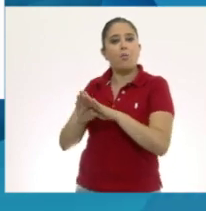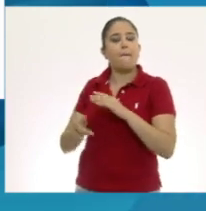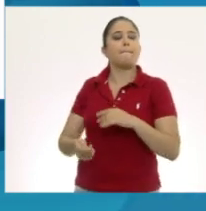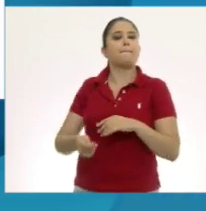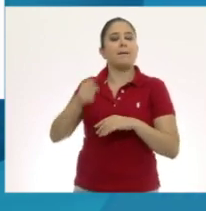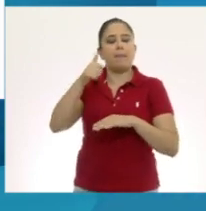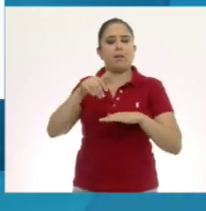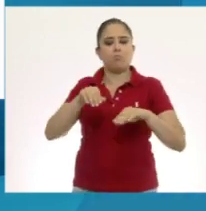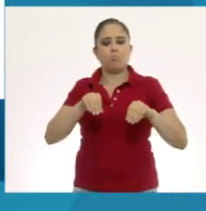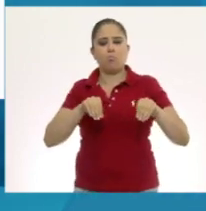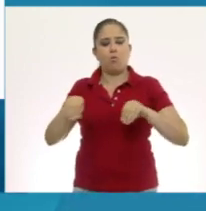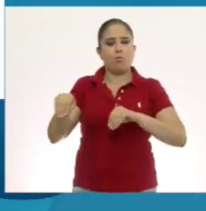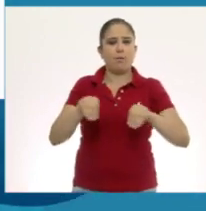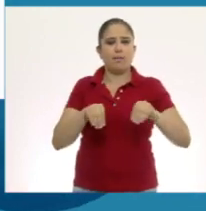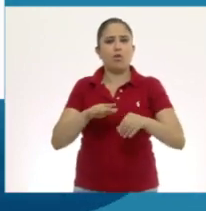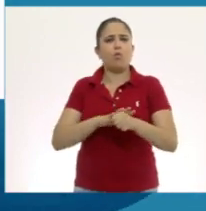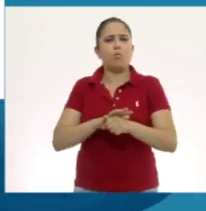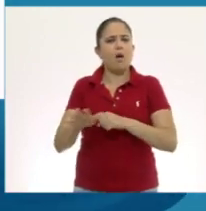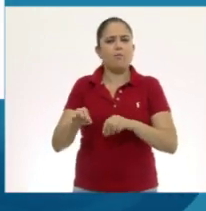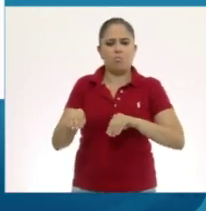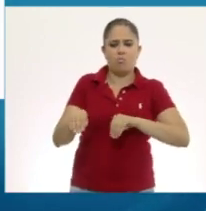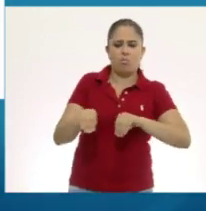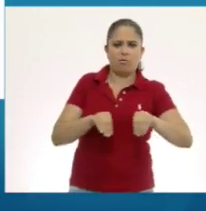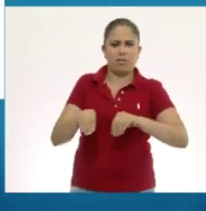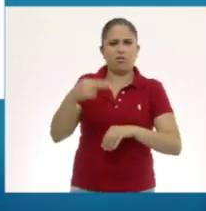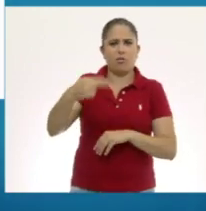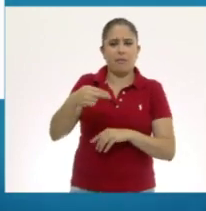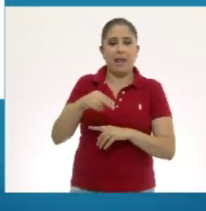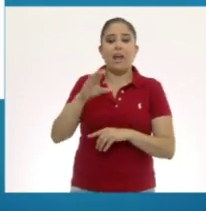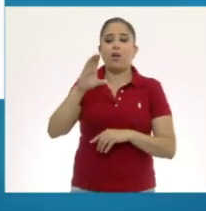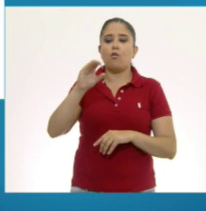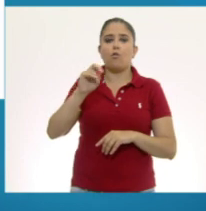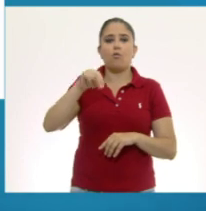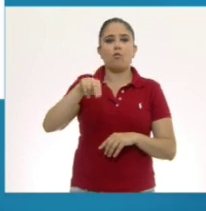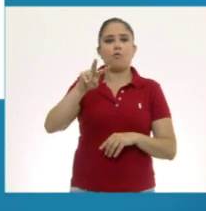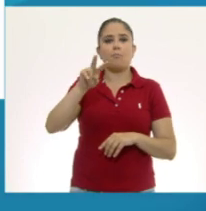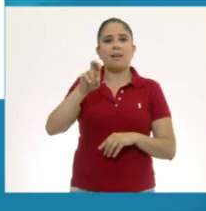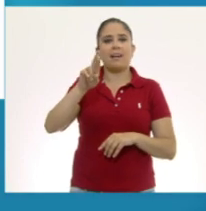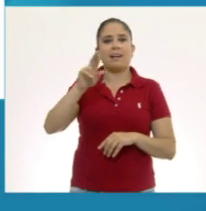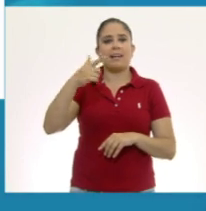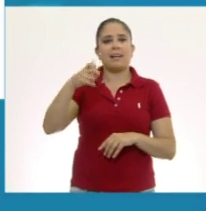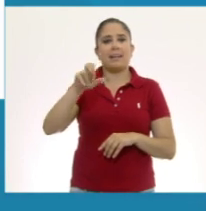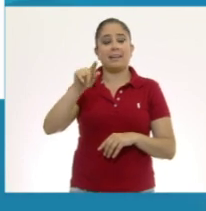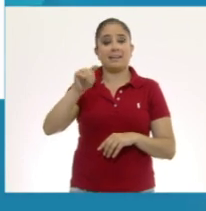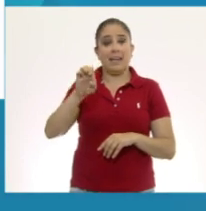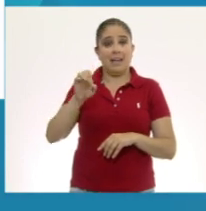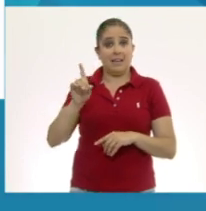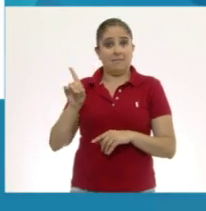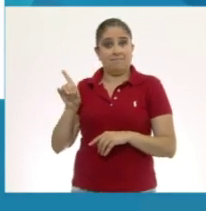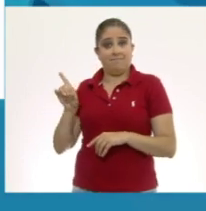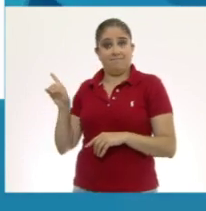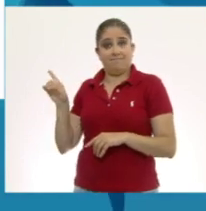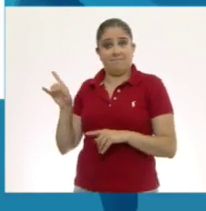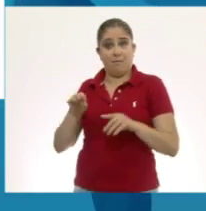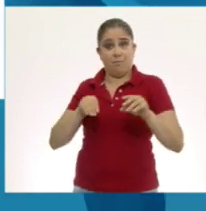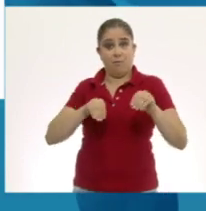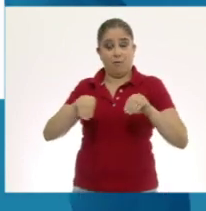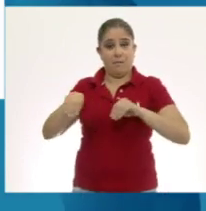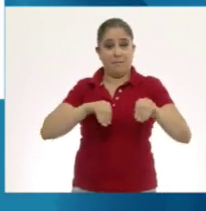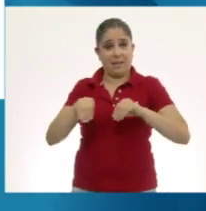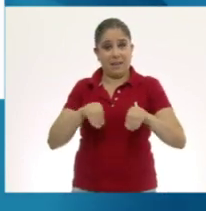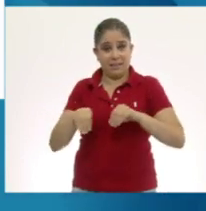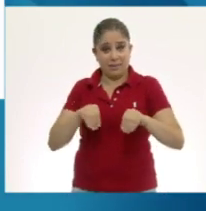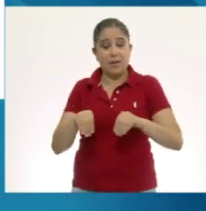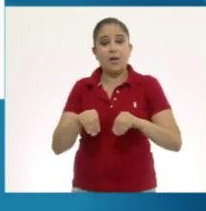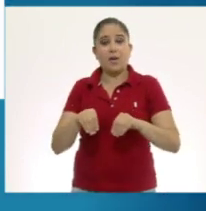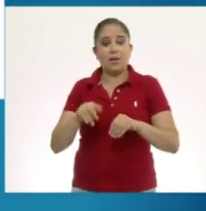a analizar, que es el movimiento convergente. Ese movimiento convergente, las flechas